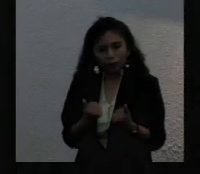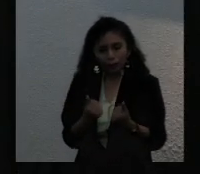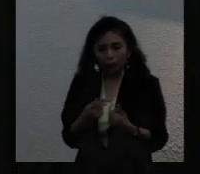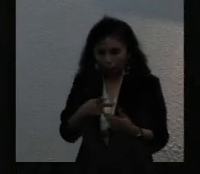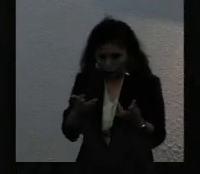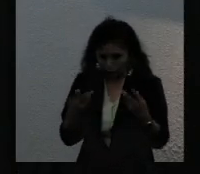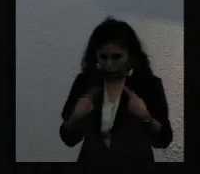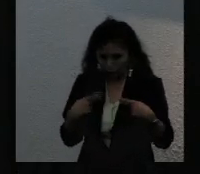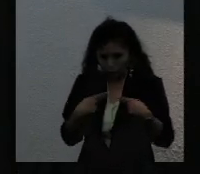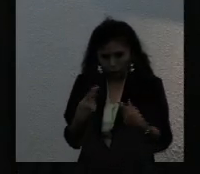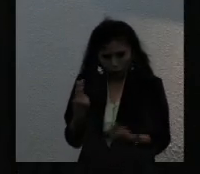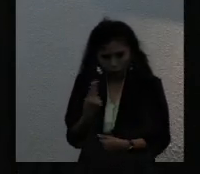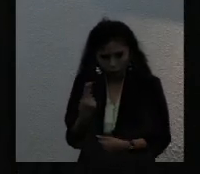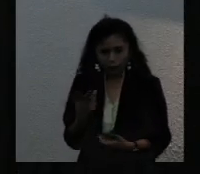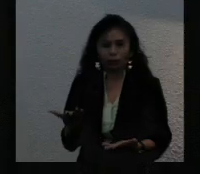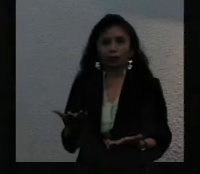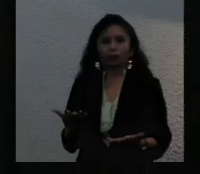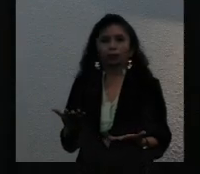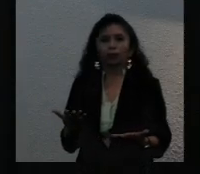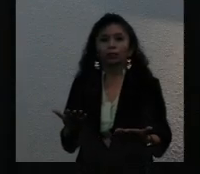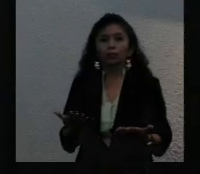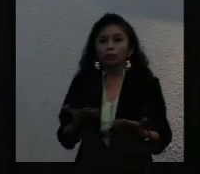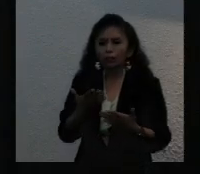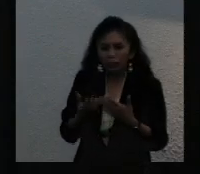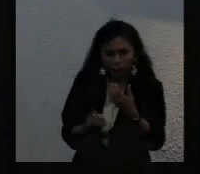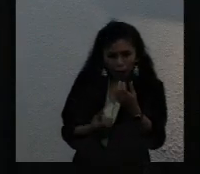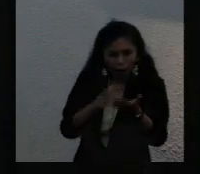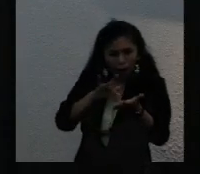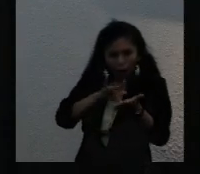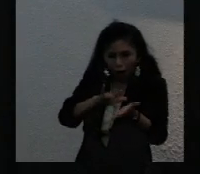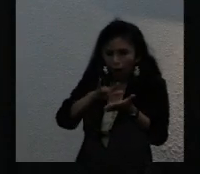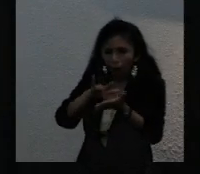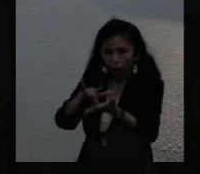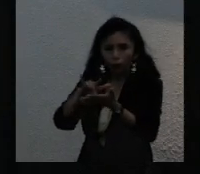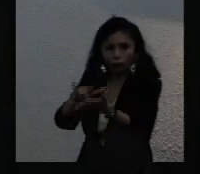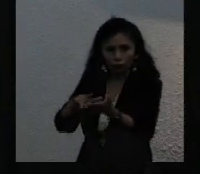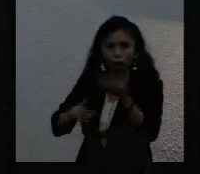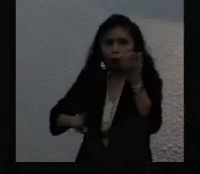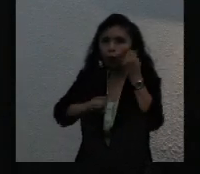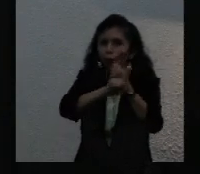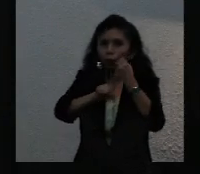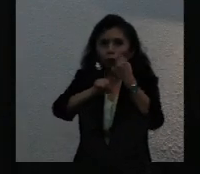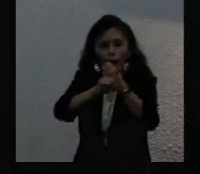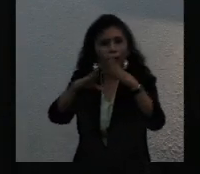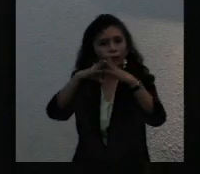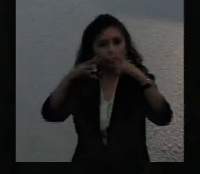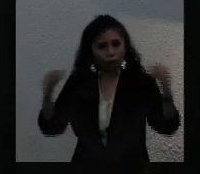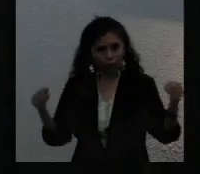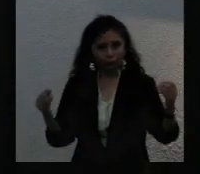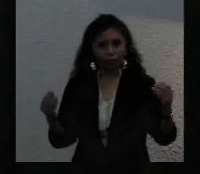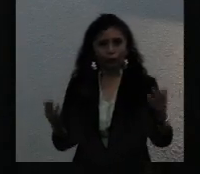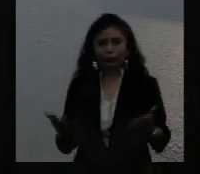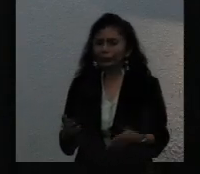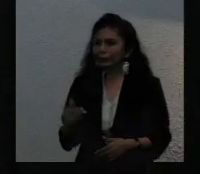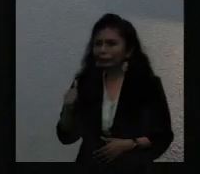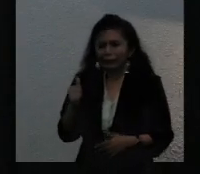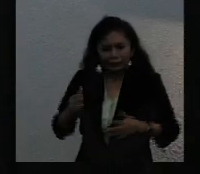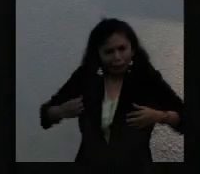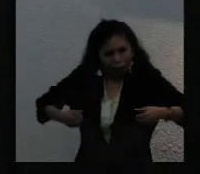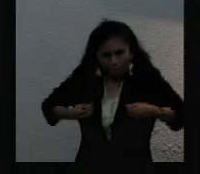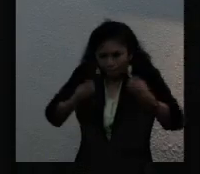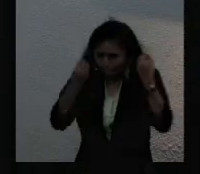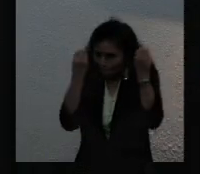la necesita, accionando para mitigar el dolor, resolver la problemática y poner toda la fuerza